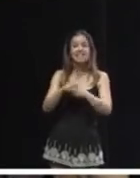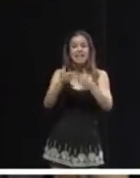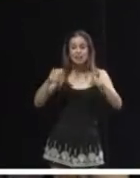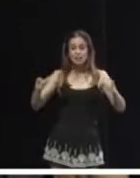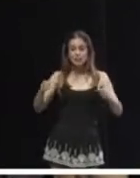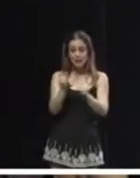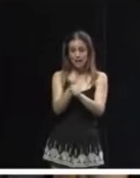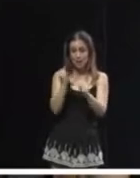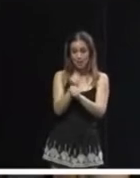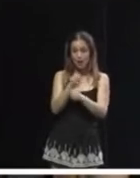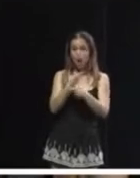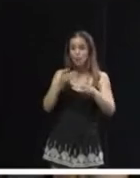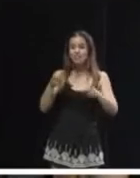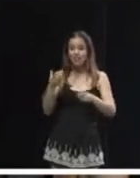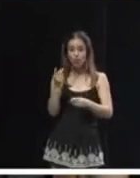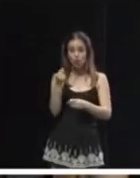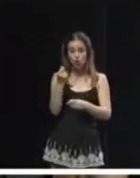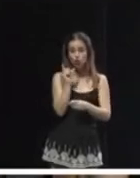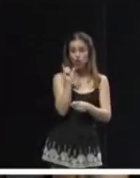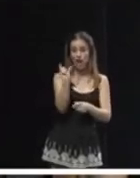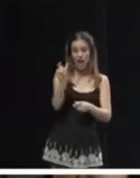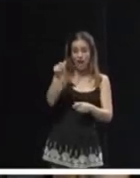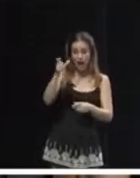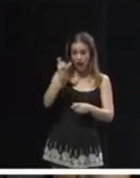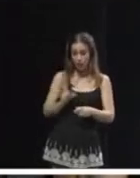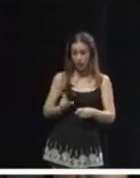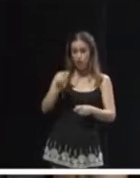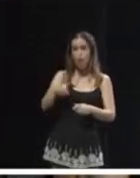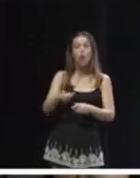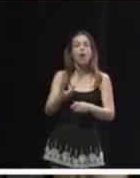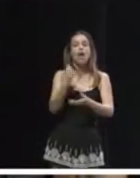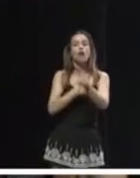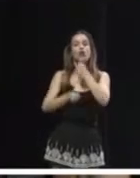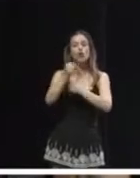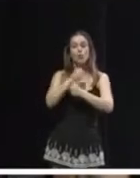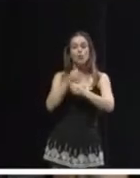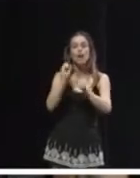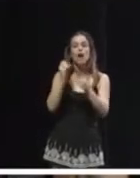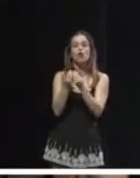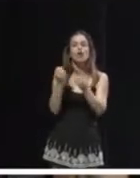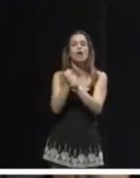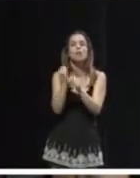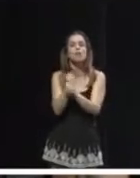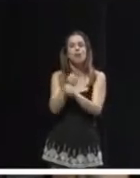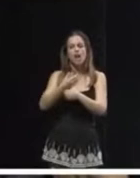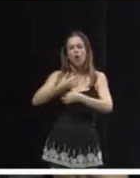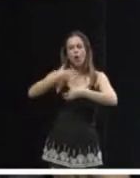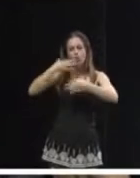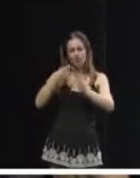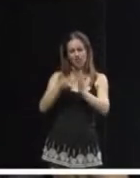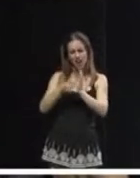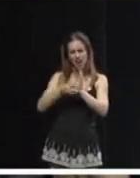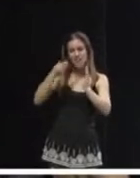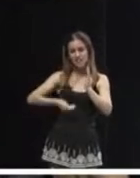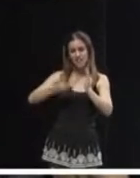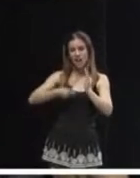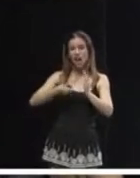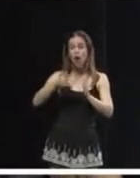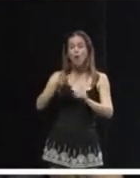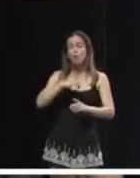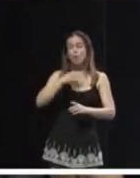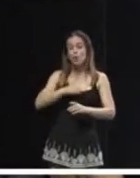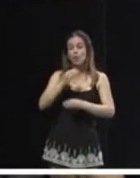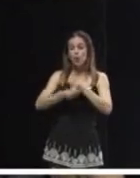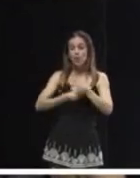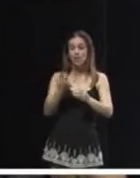seguir aumentando los salarios, podemos tener una economía con empleos decentes y de calidad, podemos conseguir que la vivienda deje de ser un negocio